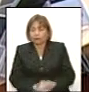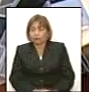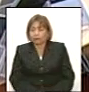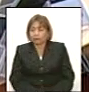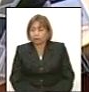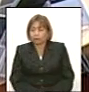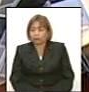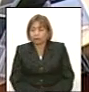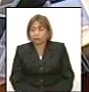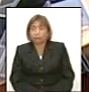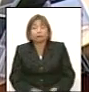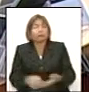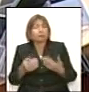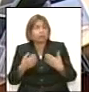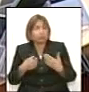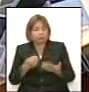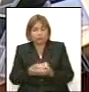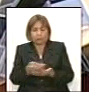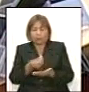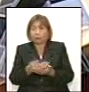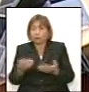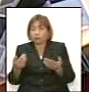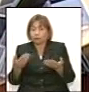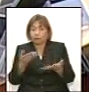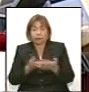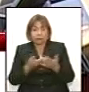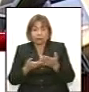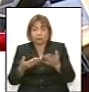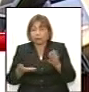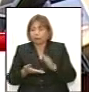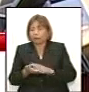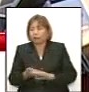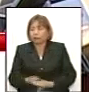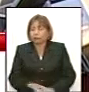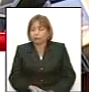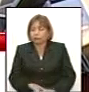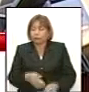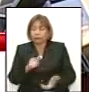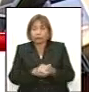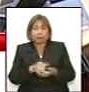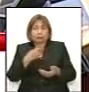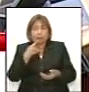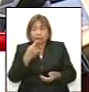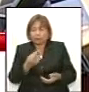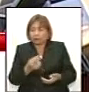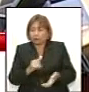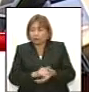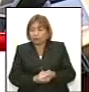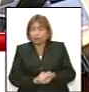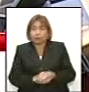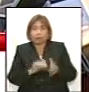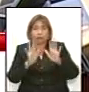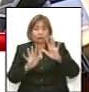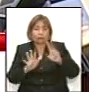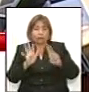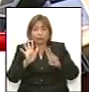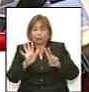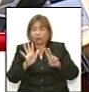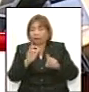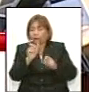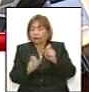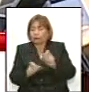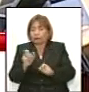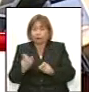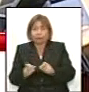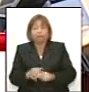tuvo que tener los gastos mínimos de instalación. Somos un equipo, que aprovecho de decir, somos un equipo de 17 personas,